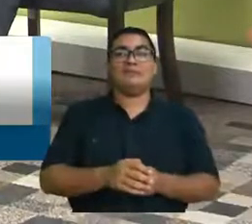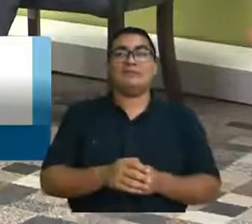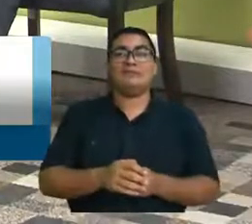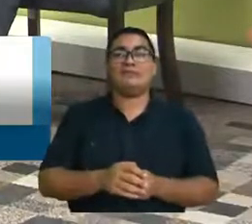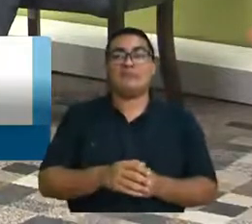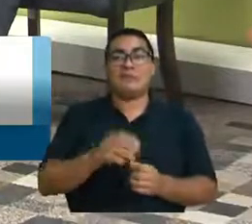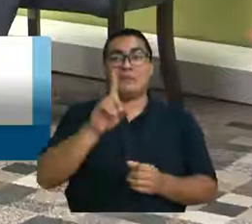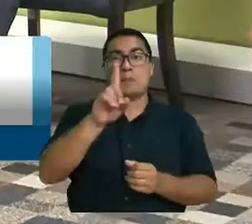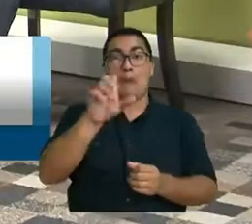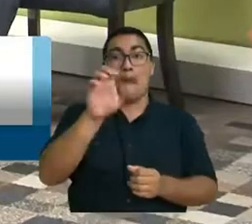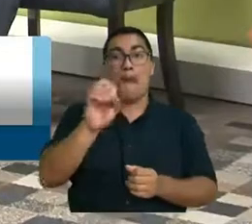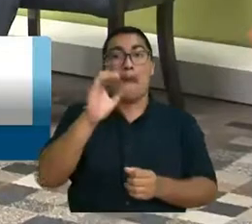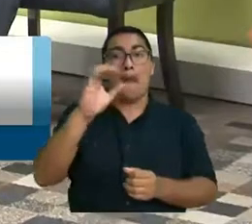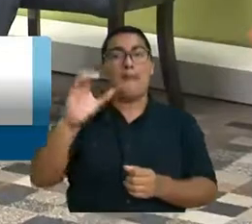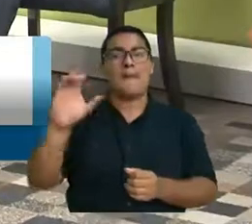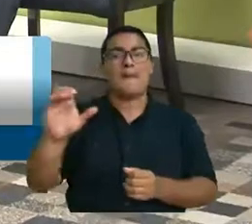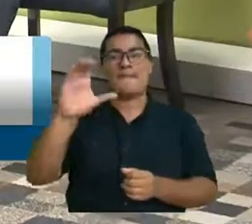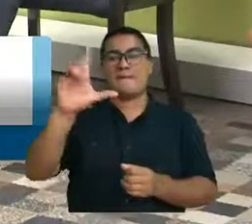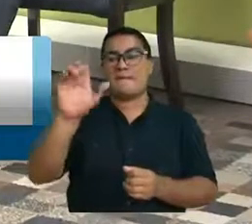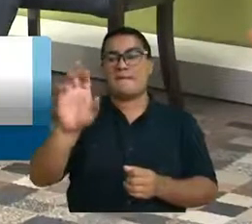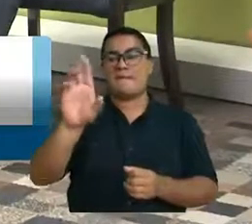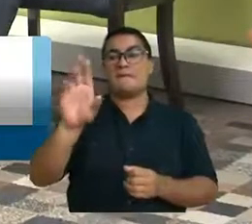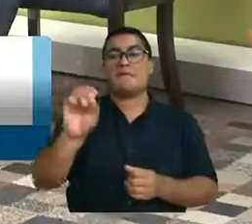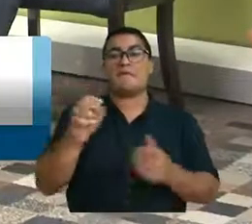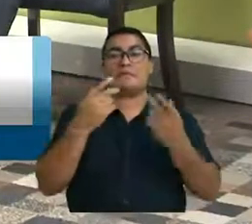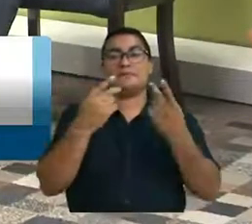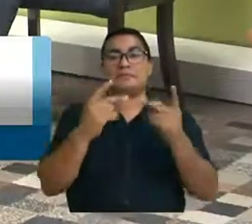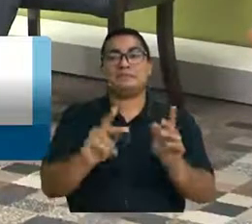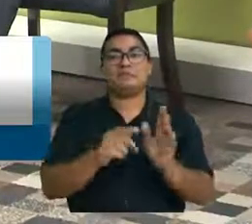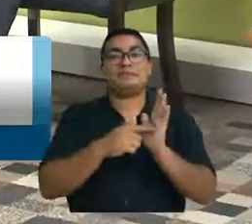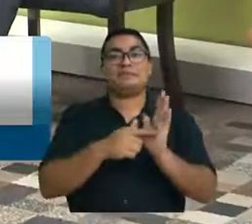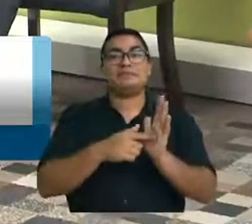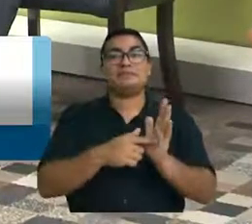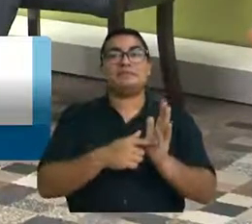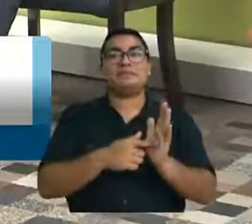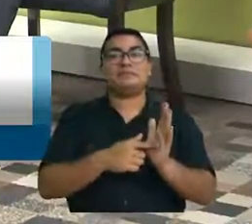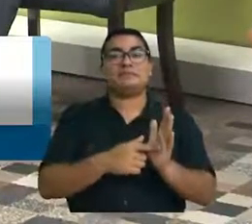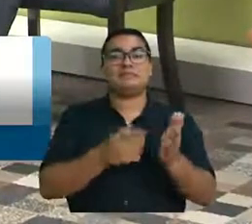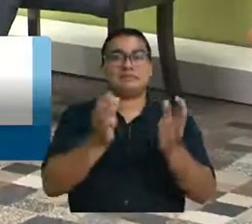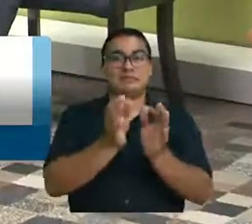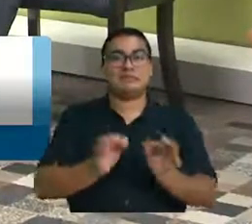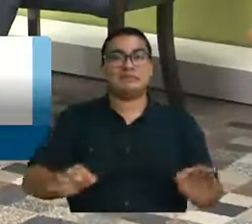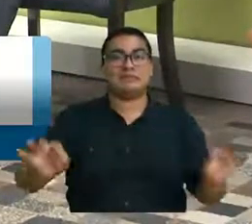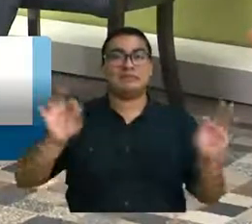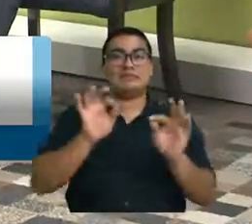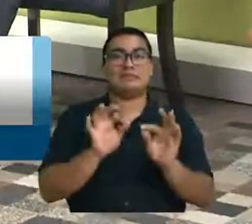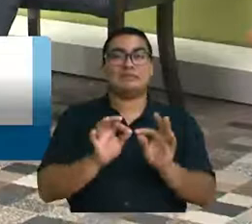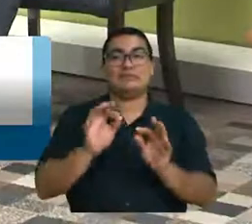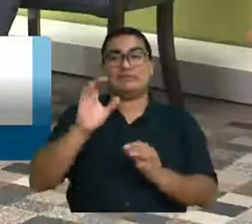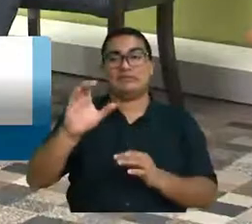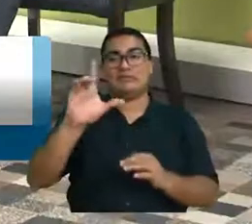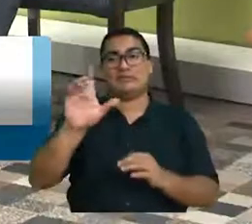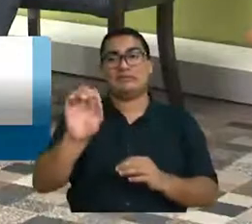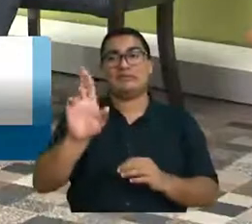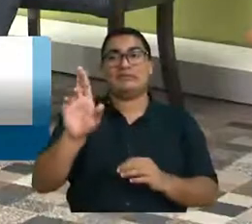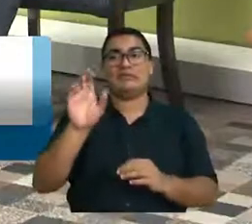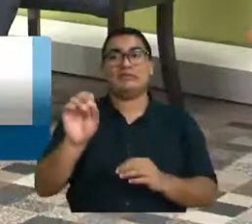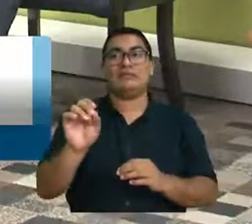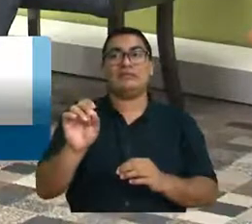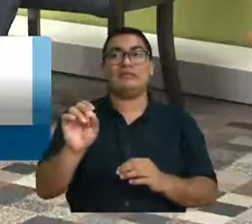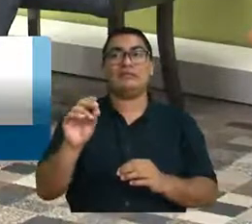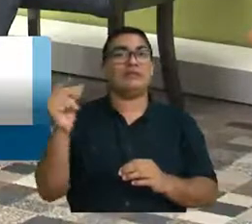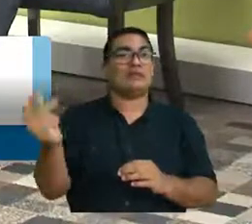10 cc de cloro. Pero hay que también tomar en cuenta que el cloro se